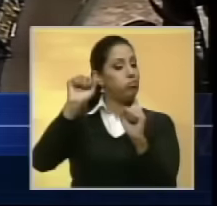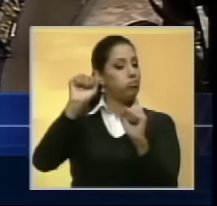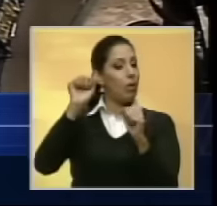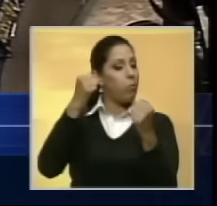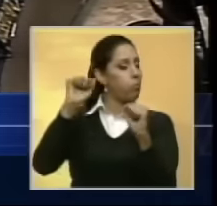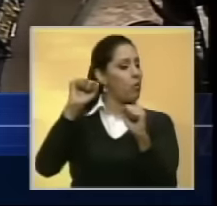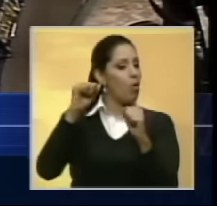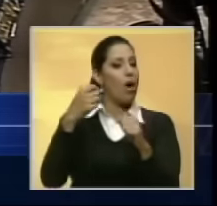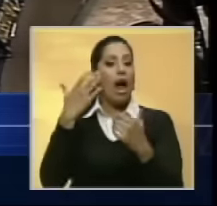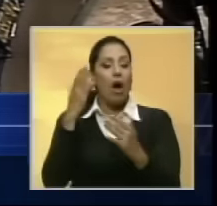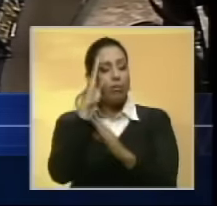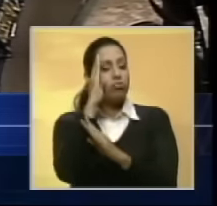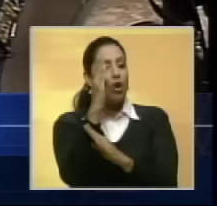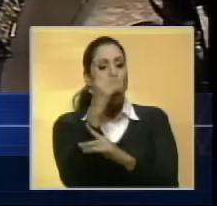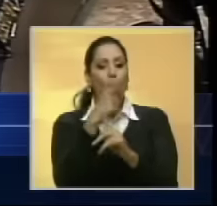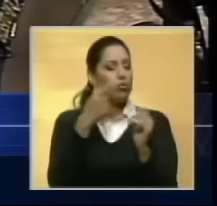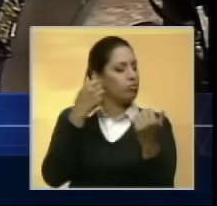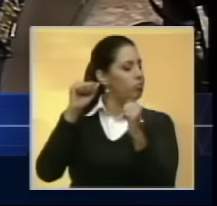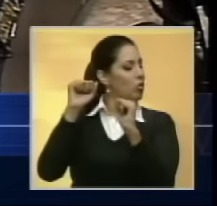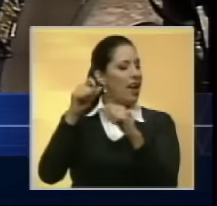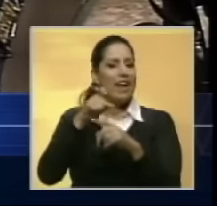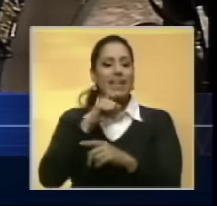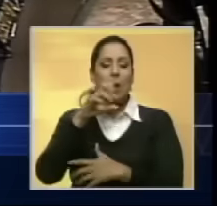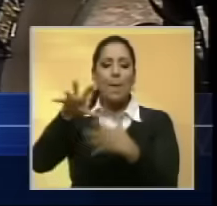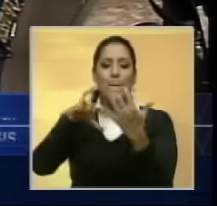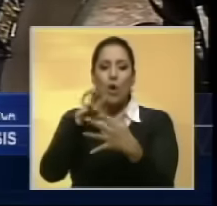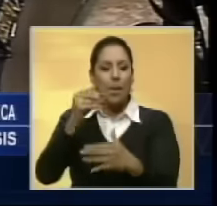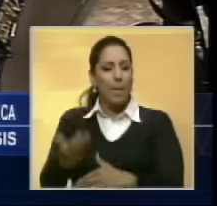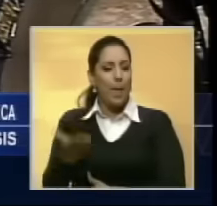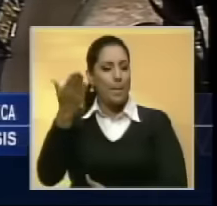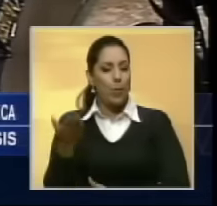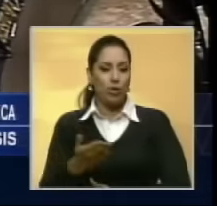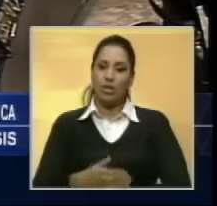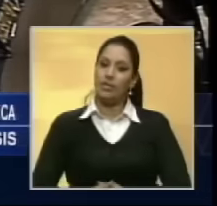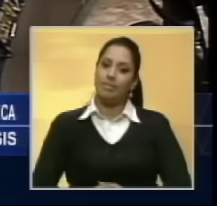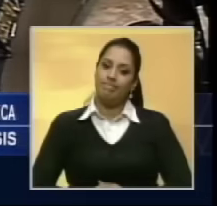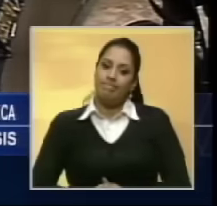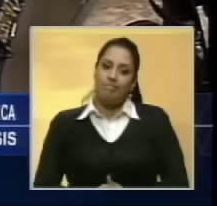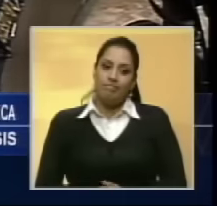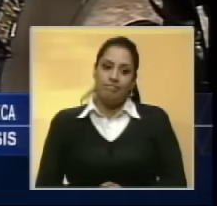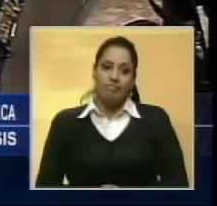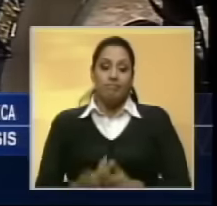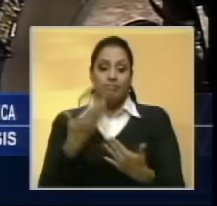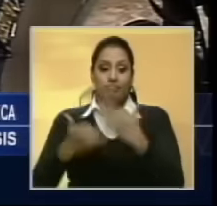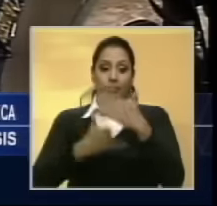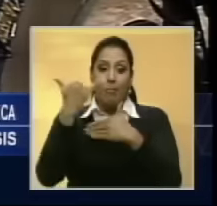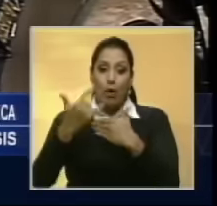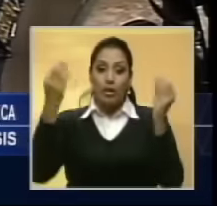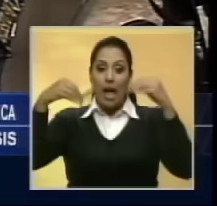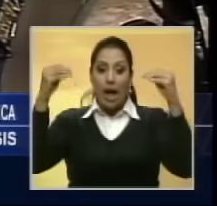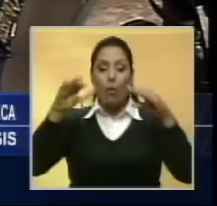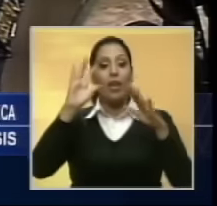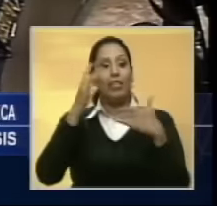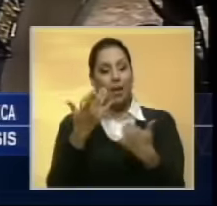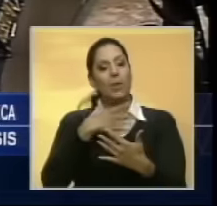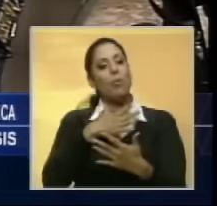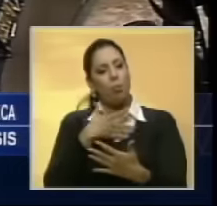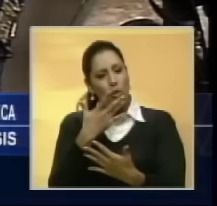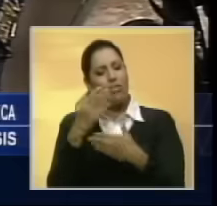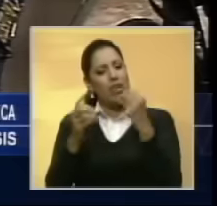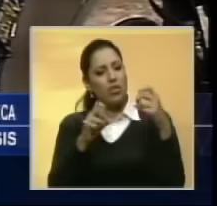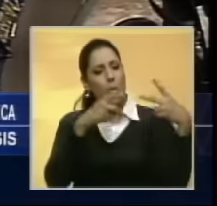le han seguido dando la espalda a este problema tan importante. El proyecto de acuerdo también procurará